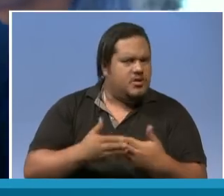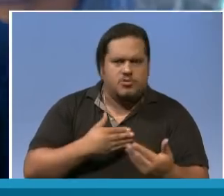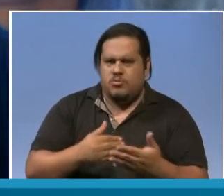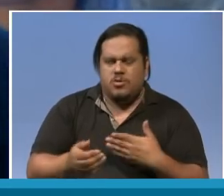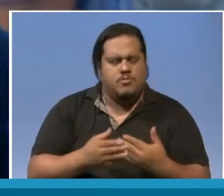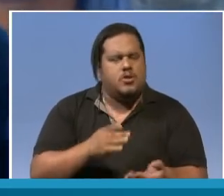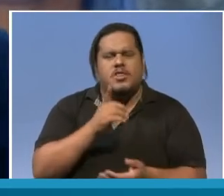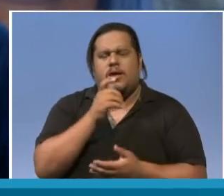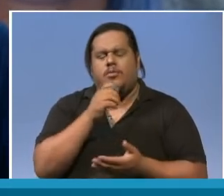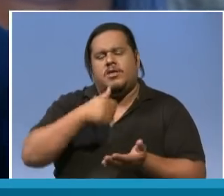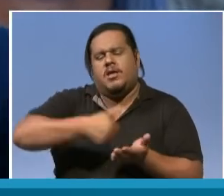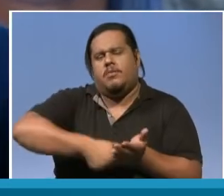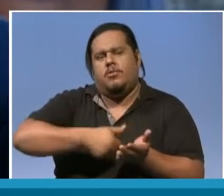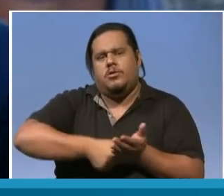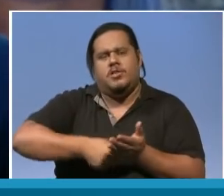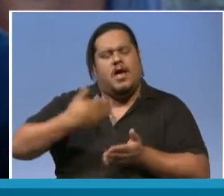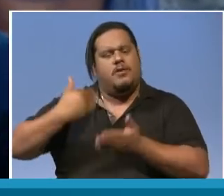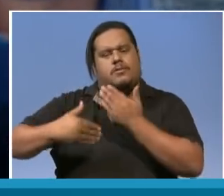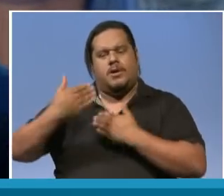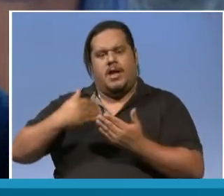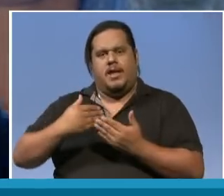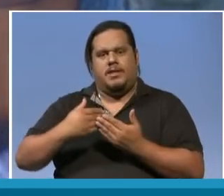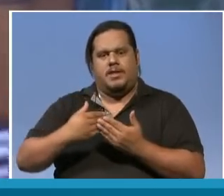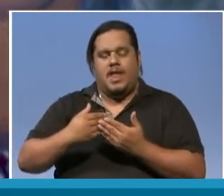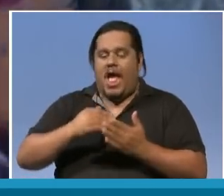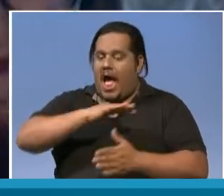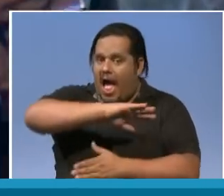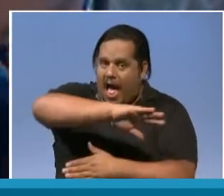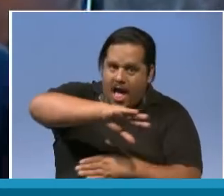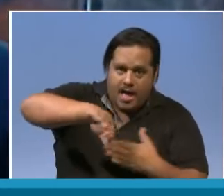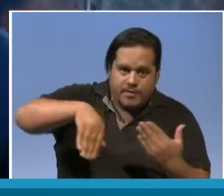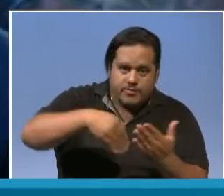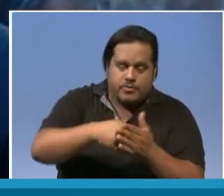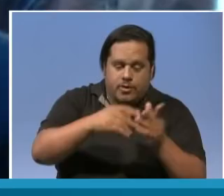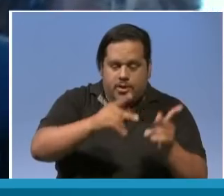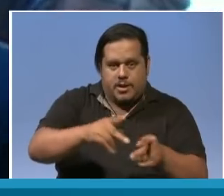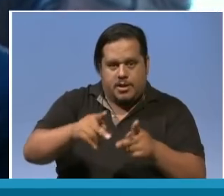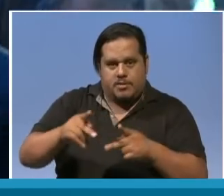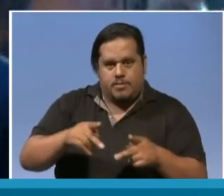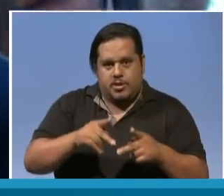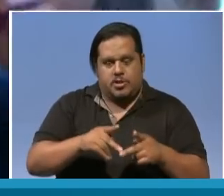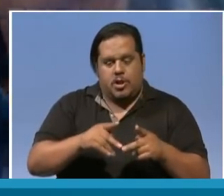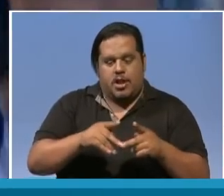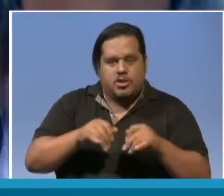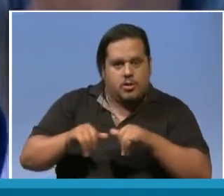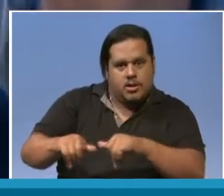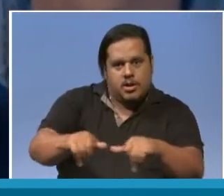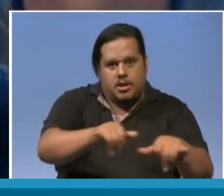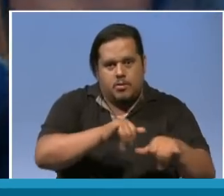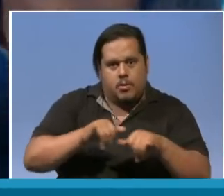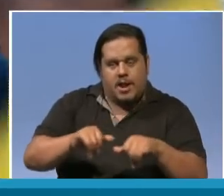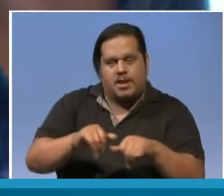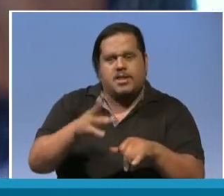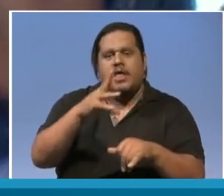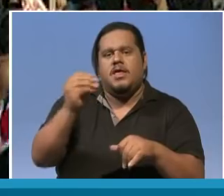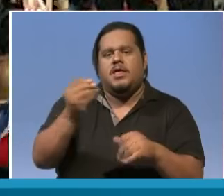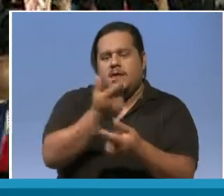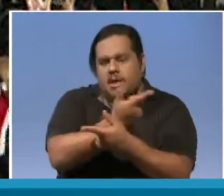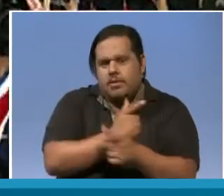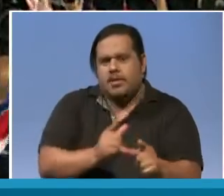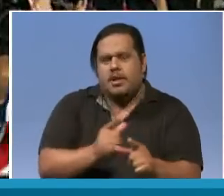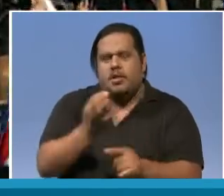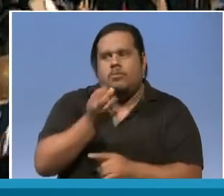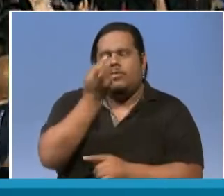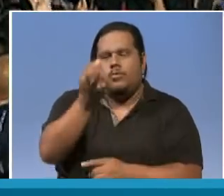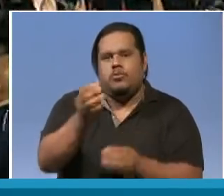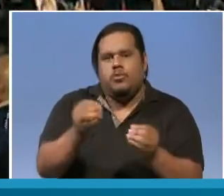por quién votaran las personas, cobije a todas las personas en igualdad y en libertad por un futuro